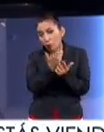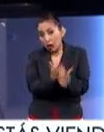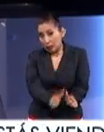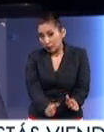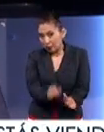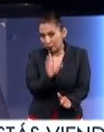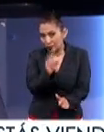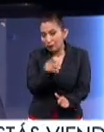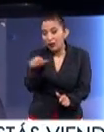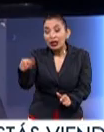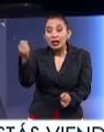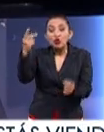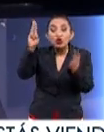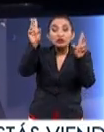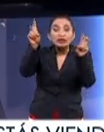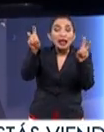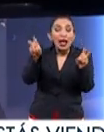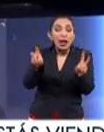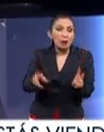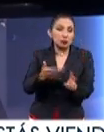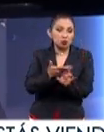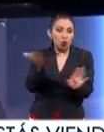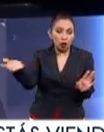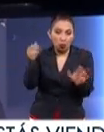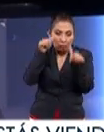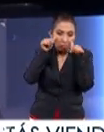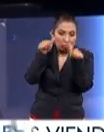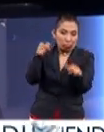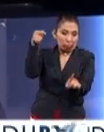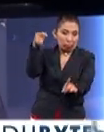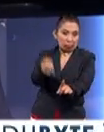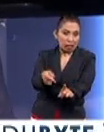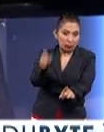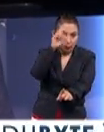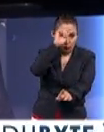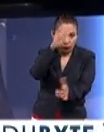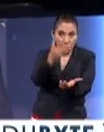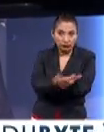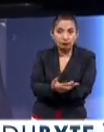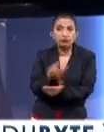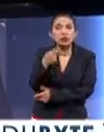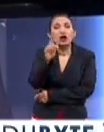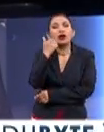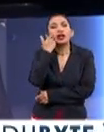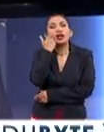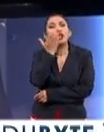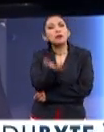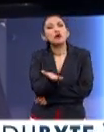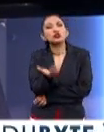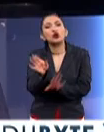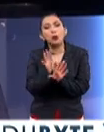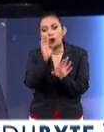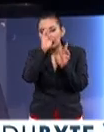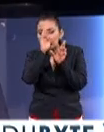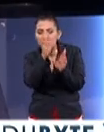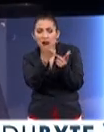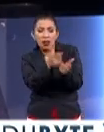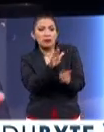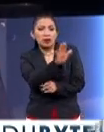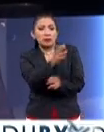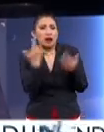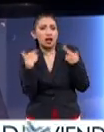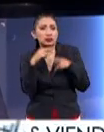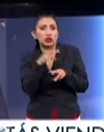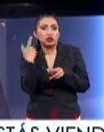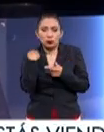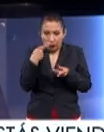libertad de cátedra porque hay unos contenidos que seguir, sí, y hay como un enfoque didáctico propuesto. Entonces tratamos de respetar la libertad que cada